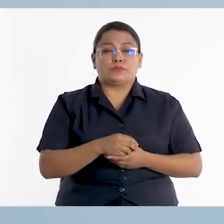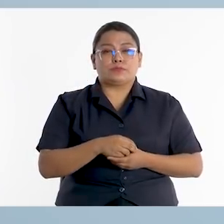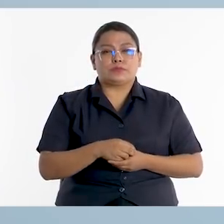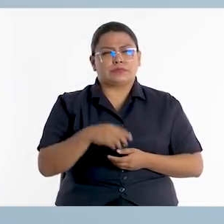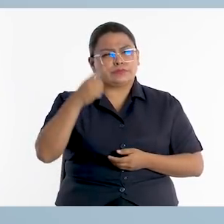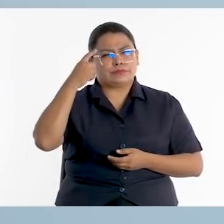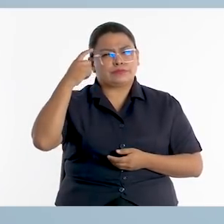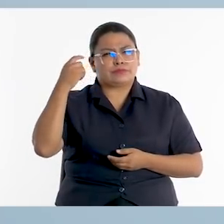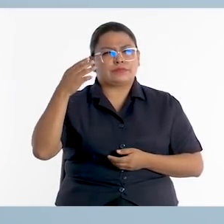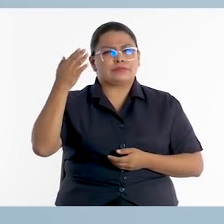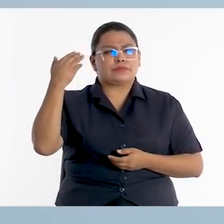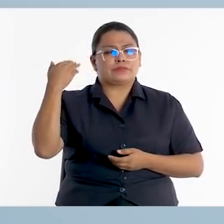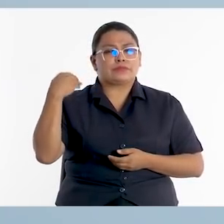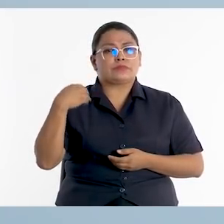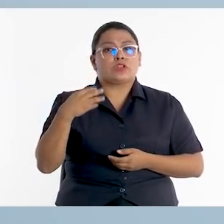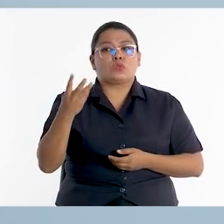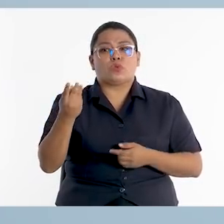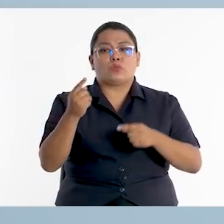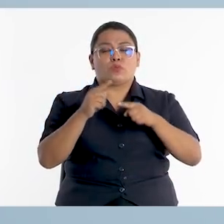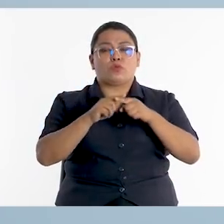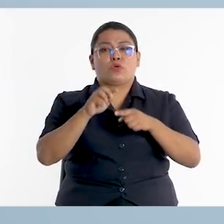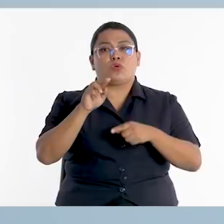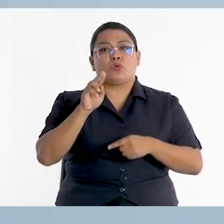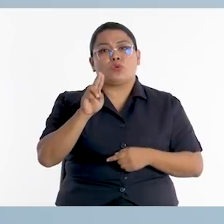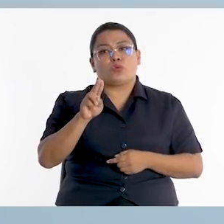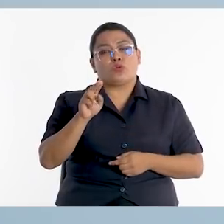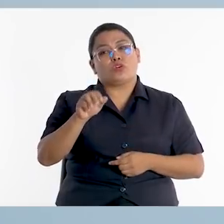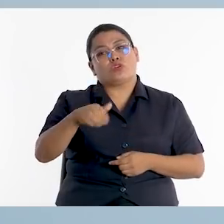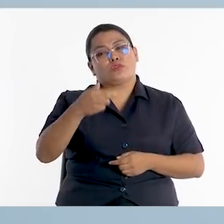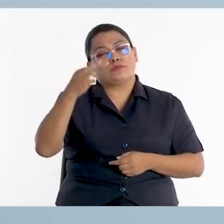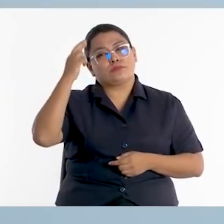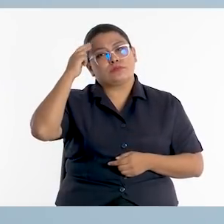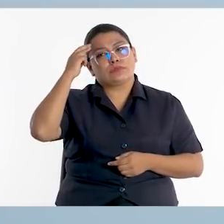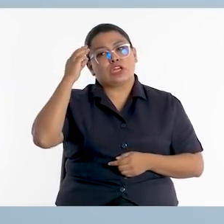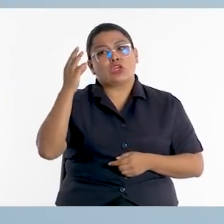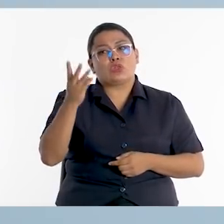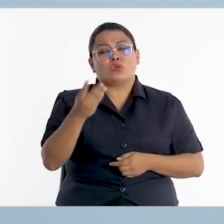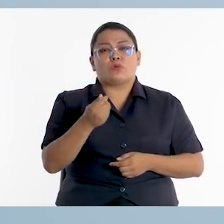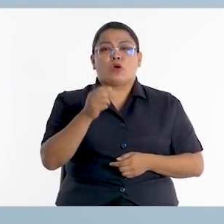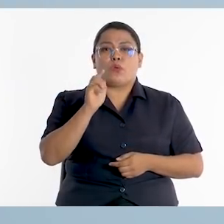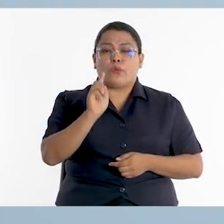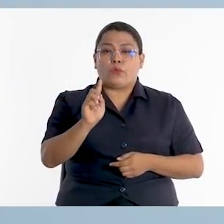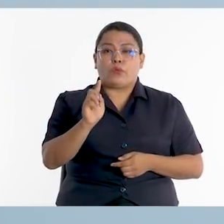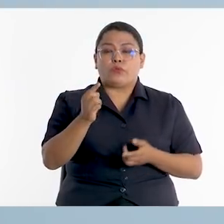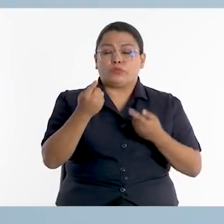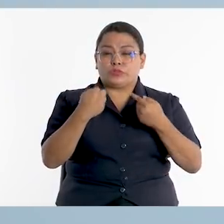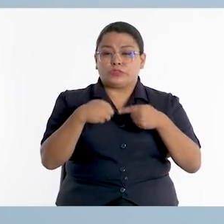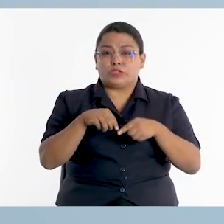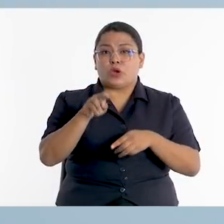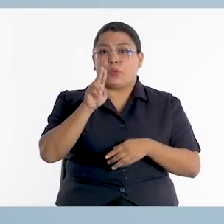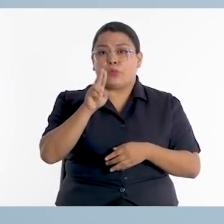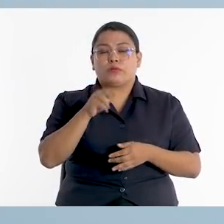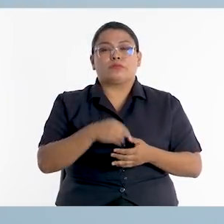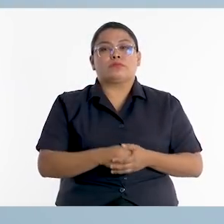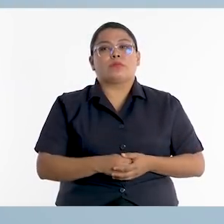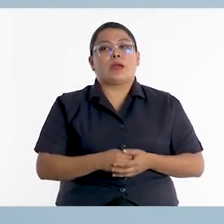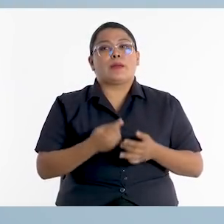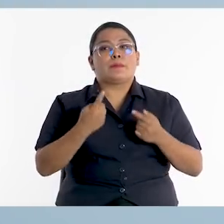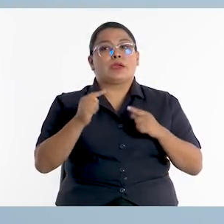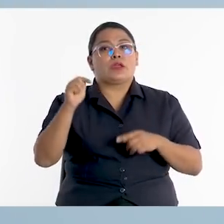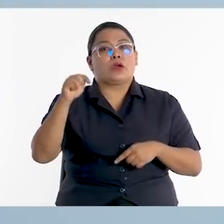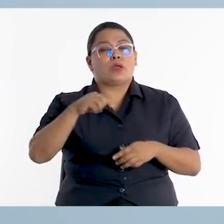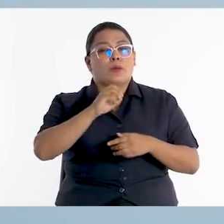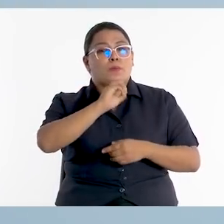Si recuerdan, en cantidad por unidad y razones había un valor fijo, que era el 1, es decir, la unidad. En el caso